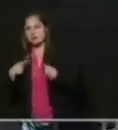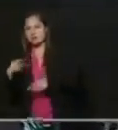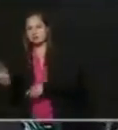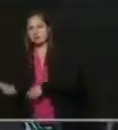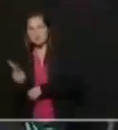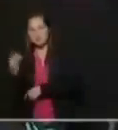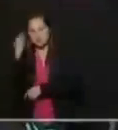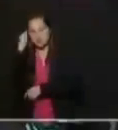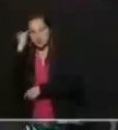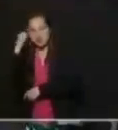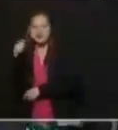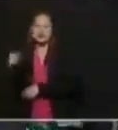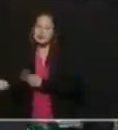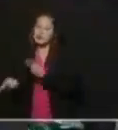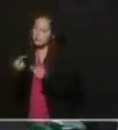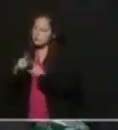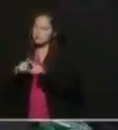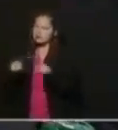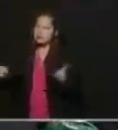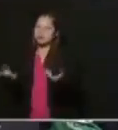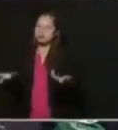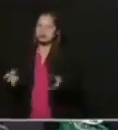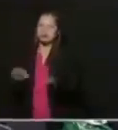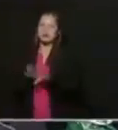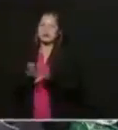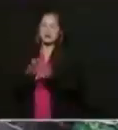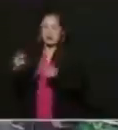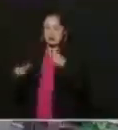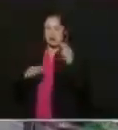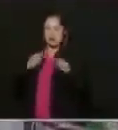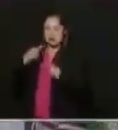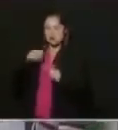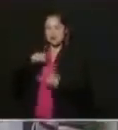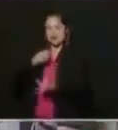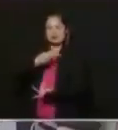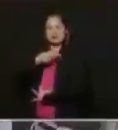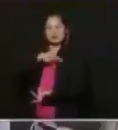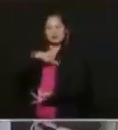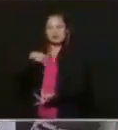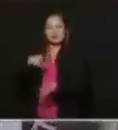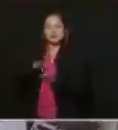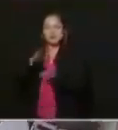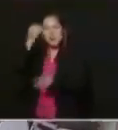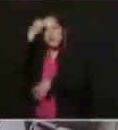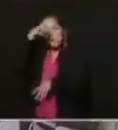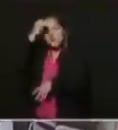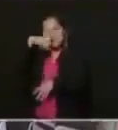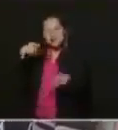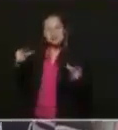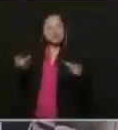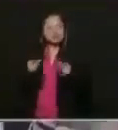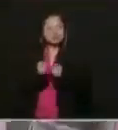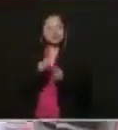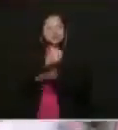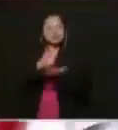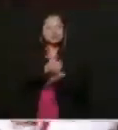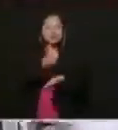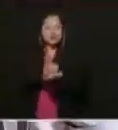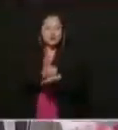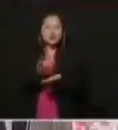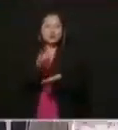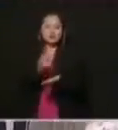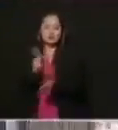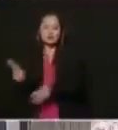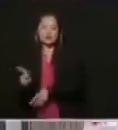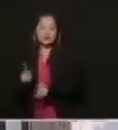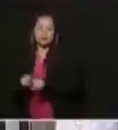Son vinculantes. Las nuestras no, estas son como pues para saber qué opina el pueblo. Actividad ciudadana. Oigan, y yo les quiero hacer un comentario que seguramente